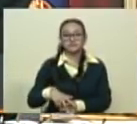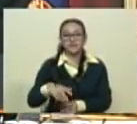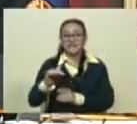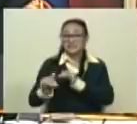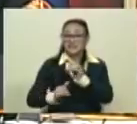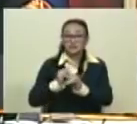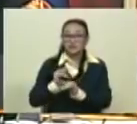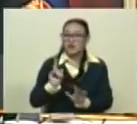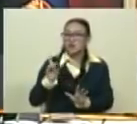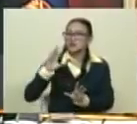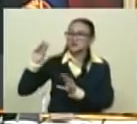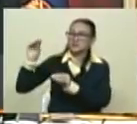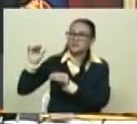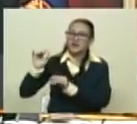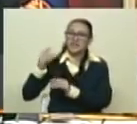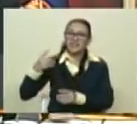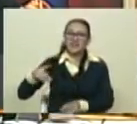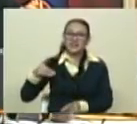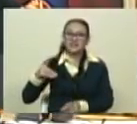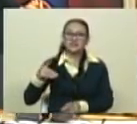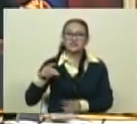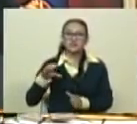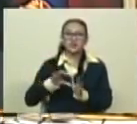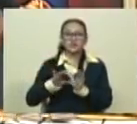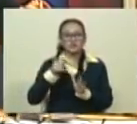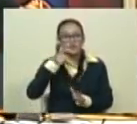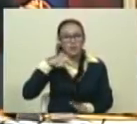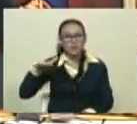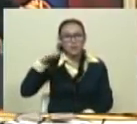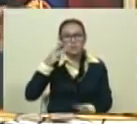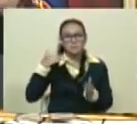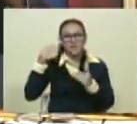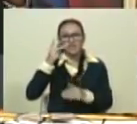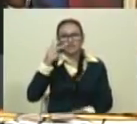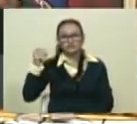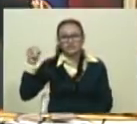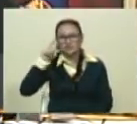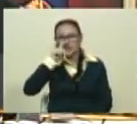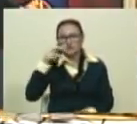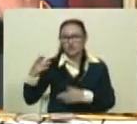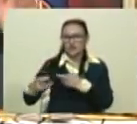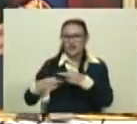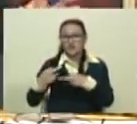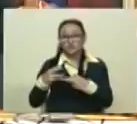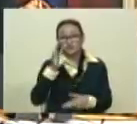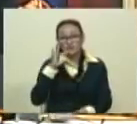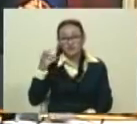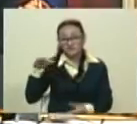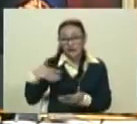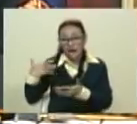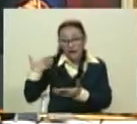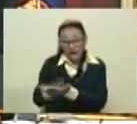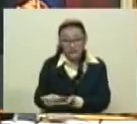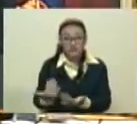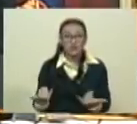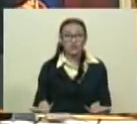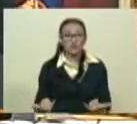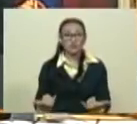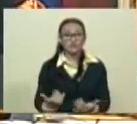internacional, del derecho constituyente de los pueblos que tiene más de 200 años desde la Revolución Francesa hasta nuestros días.